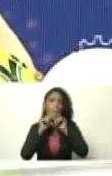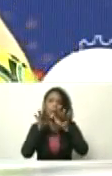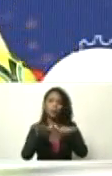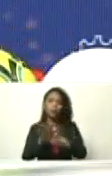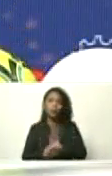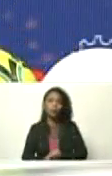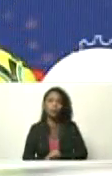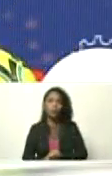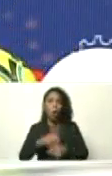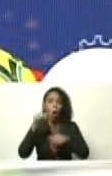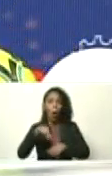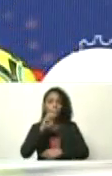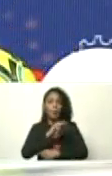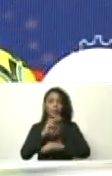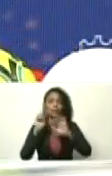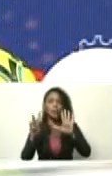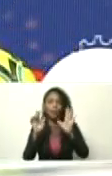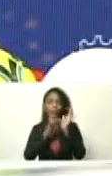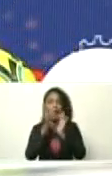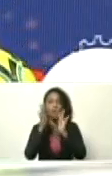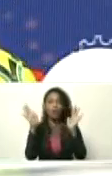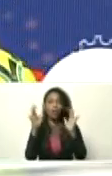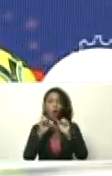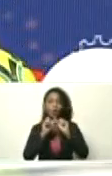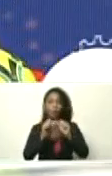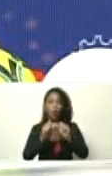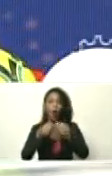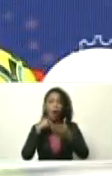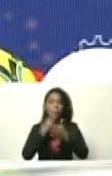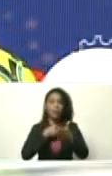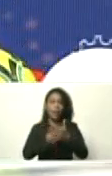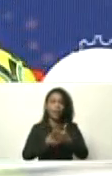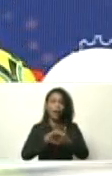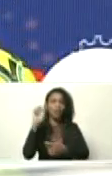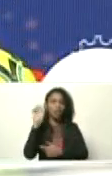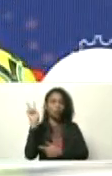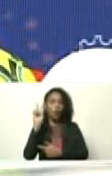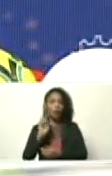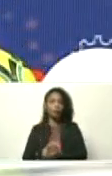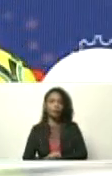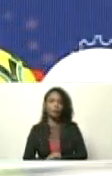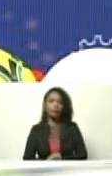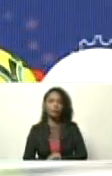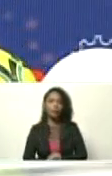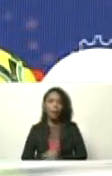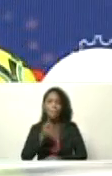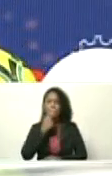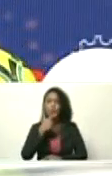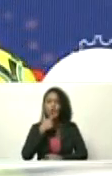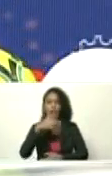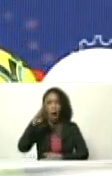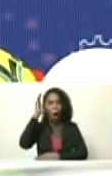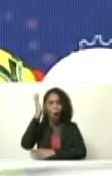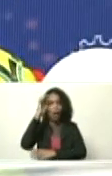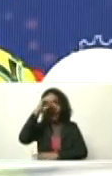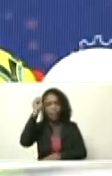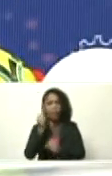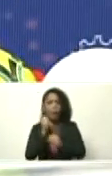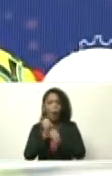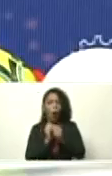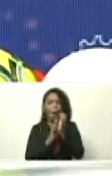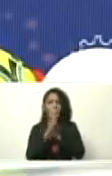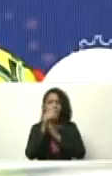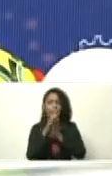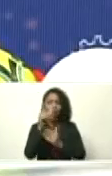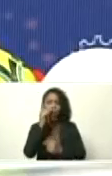bendiciones. Hoy, 27 de abril, seguimos en batalla por Venezuela. Bonita jornada.